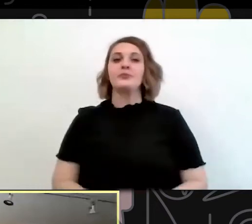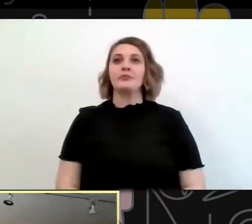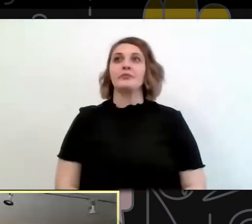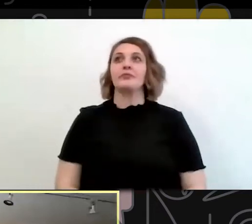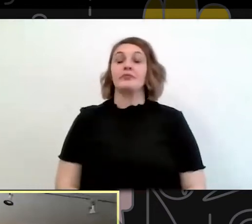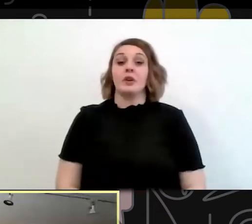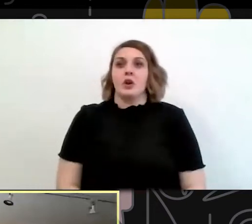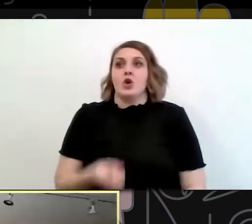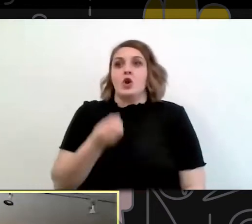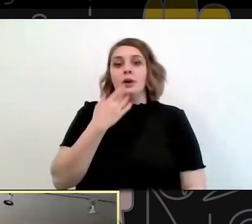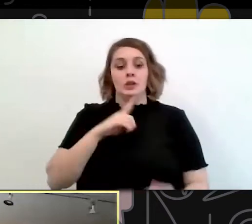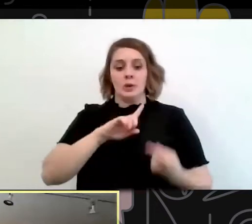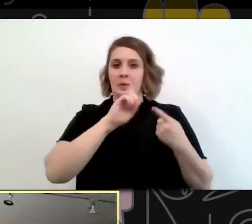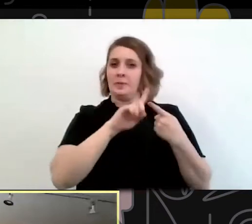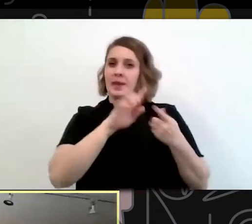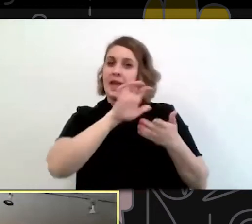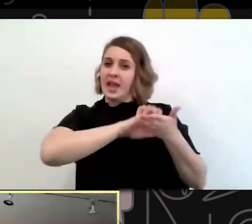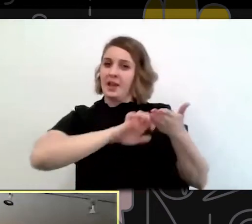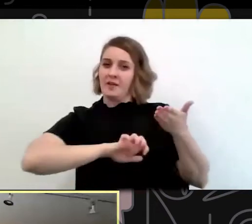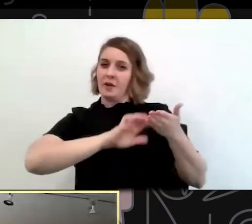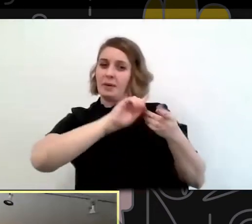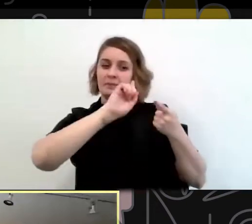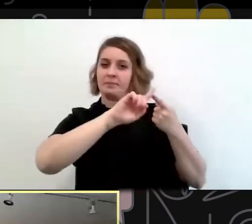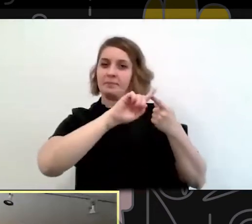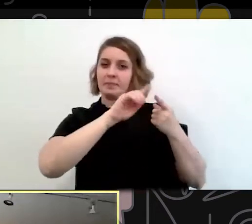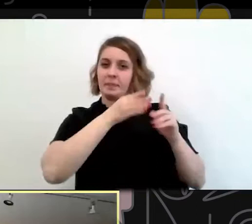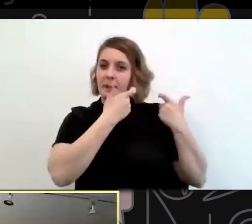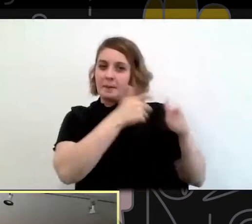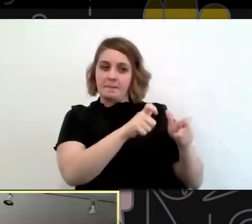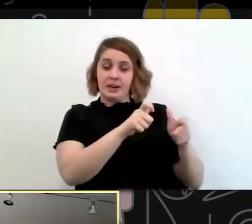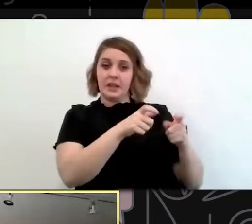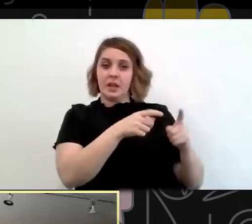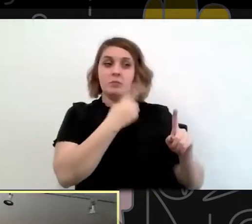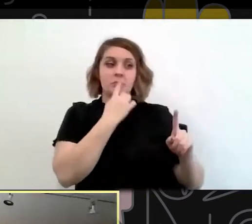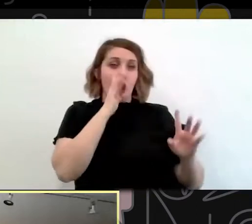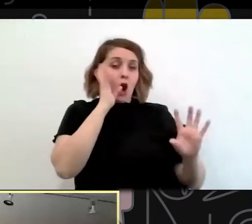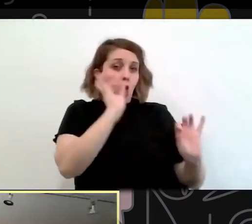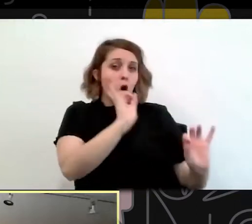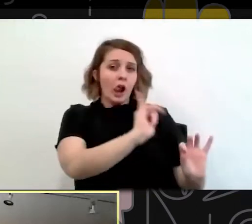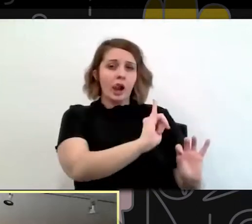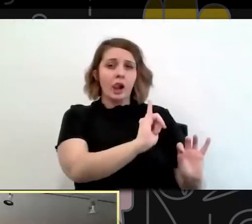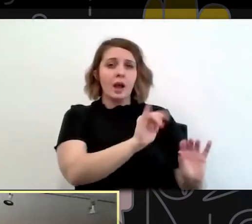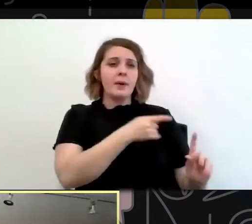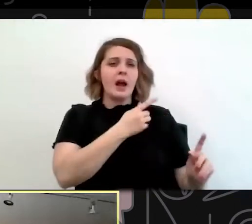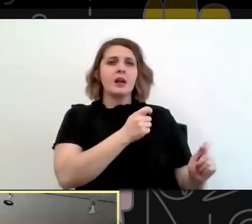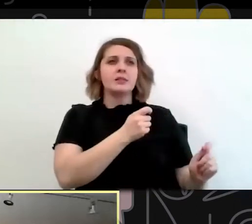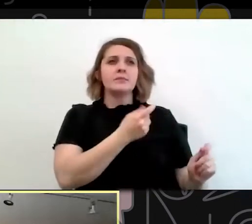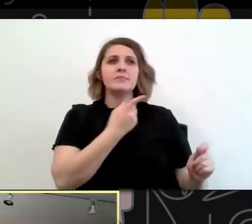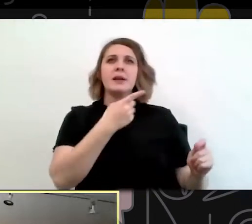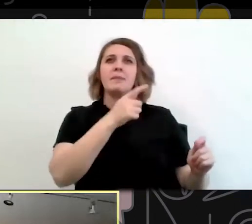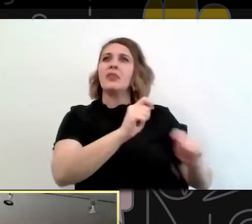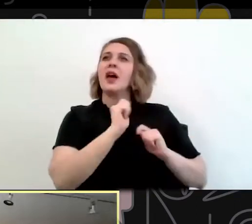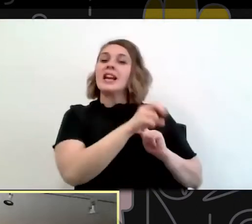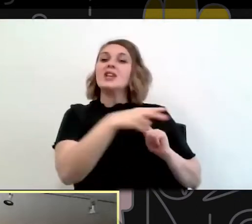es como una primera parte, este informe, que tiene sentido por sí mismo y aporta al mismo tiempo unos